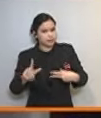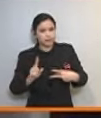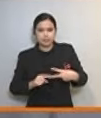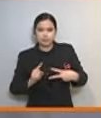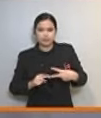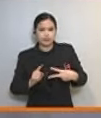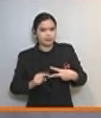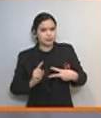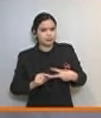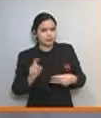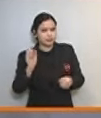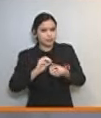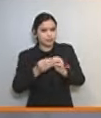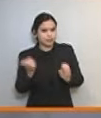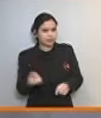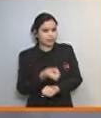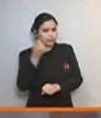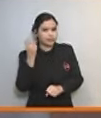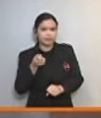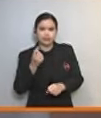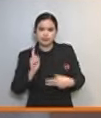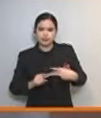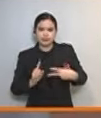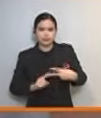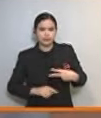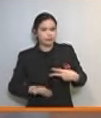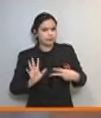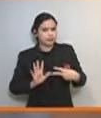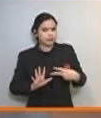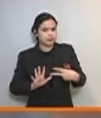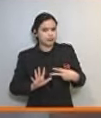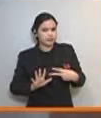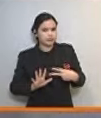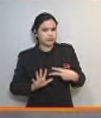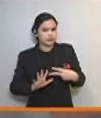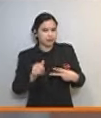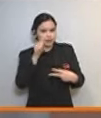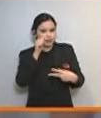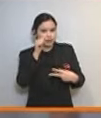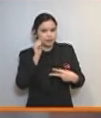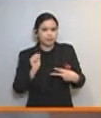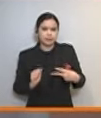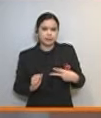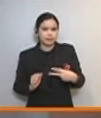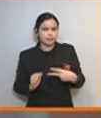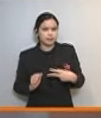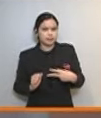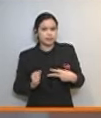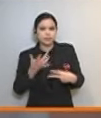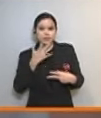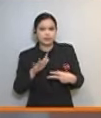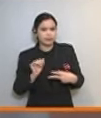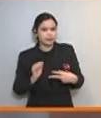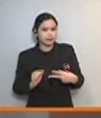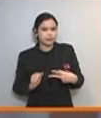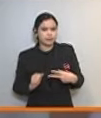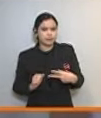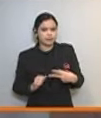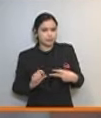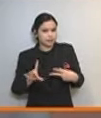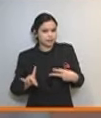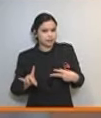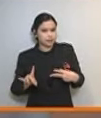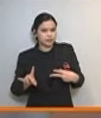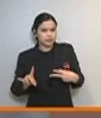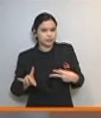35. Segundo número ganador, primer dígito. Y este es el 5. Segundo dígito, atentos. Suerte. Y este es el